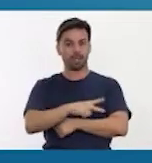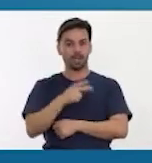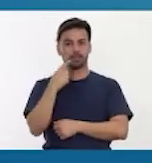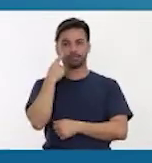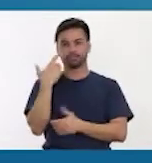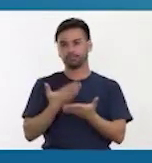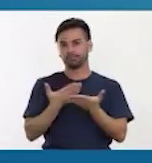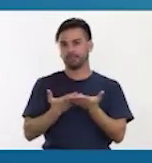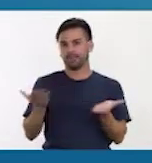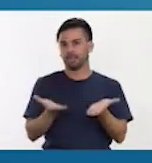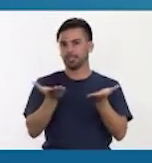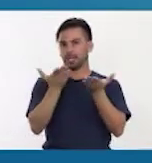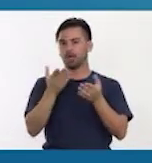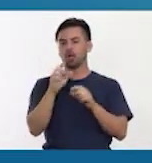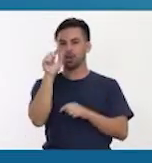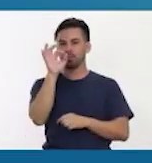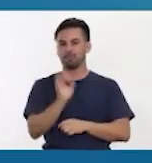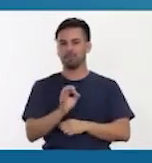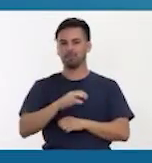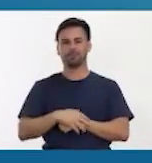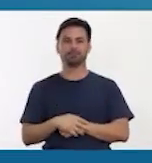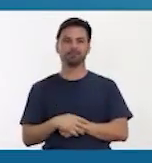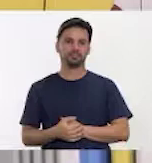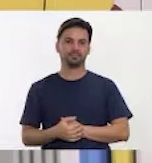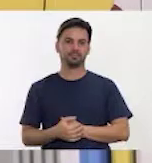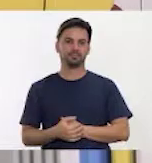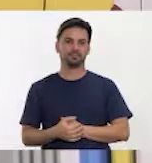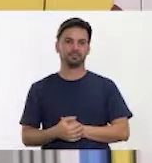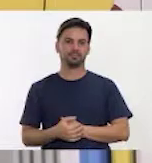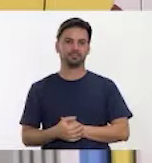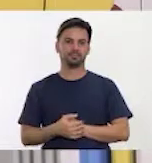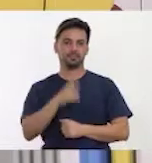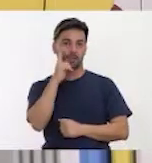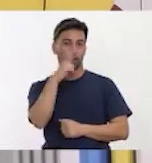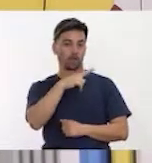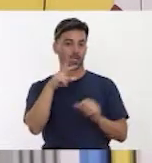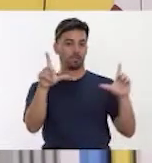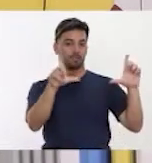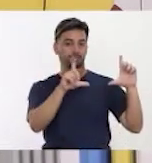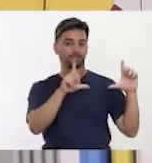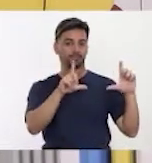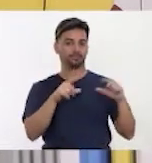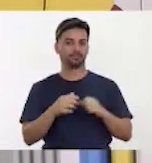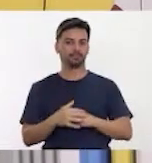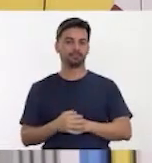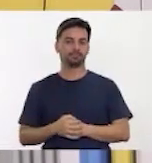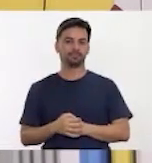potencialidades desarrolladoras de este sistema. En la siguiente diapo